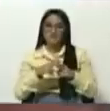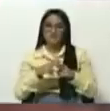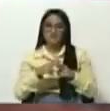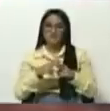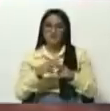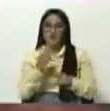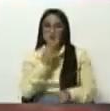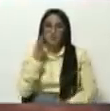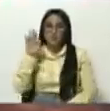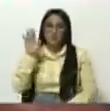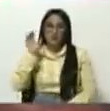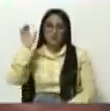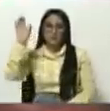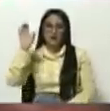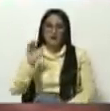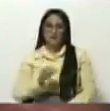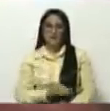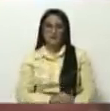Juro por la patria.